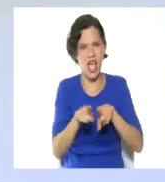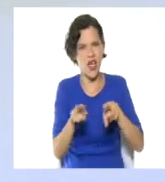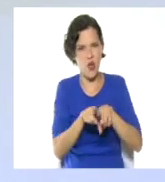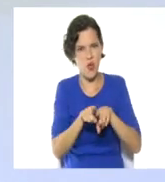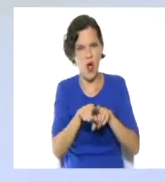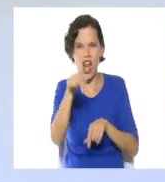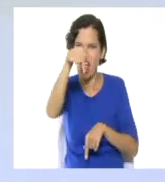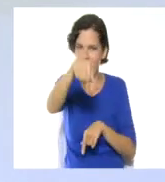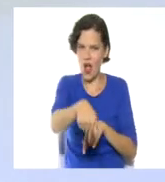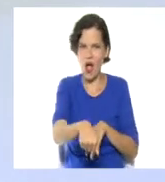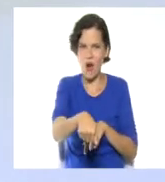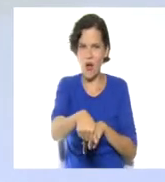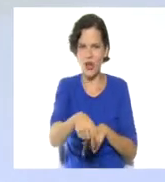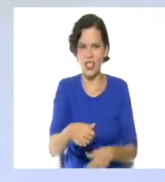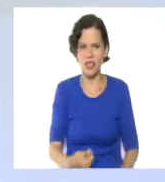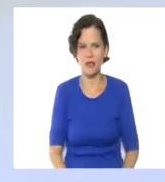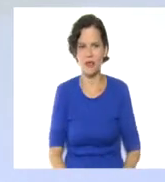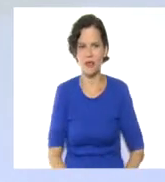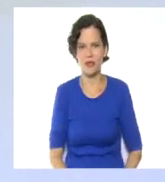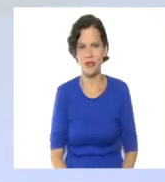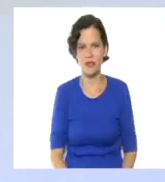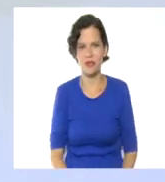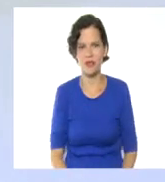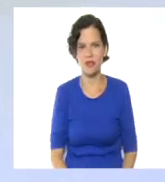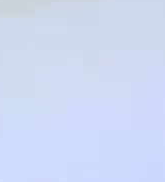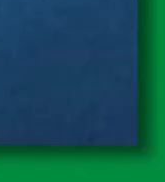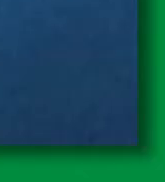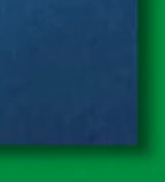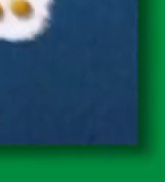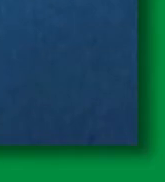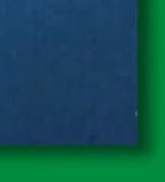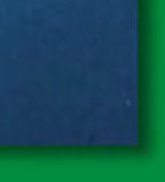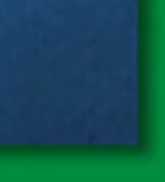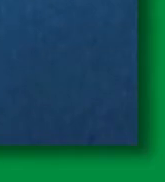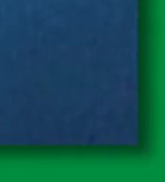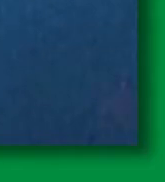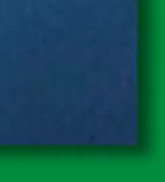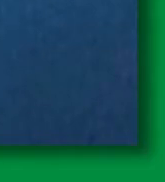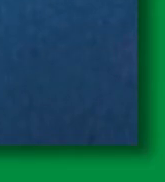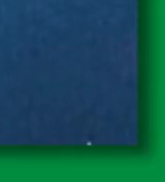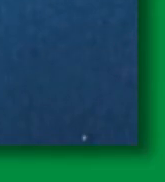se conmemora Venezuela? Un día como hoy. ¡Adelante!